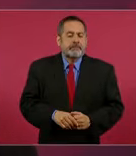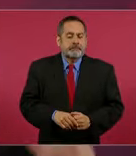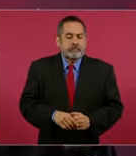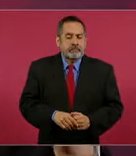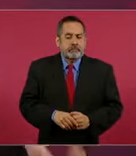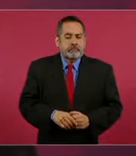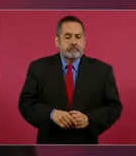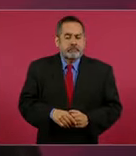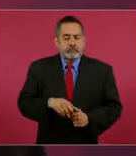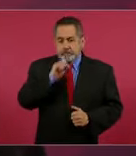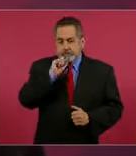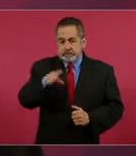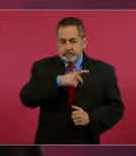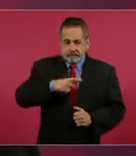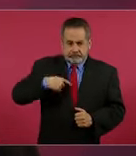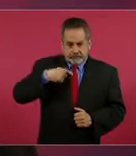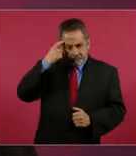se tenga en cuenta